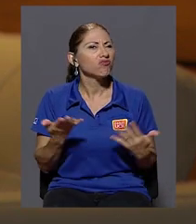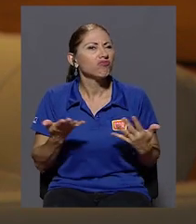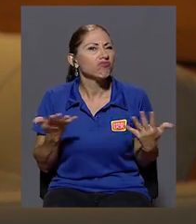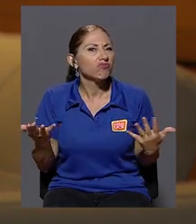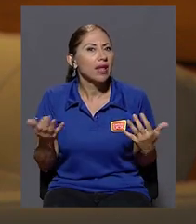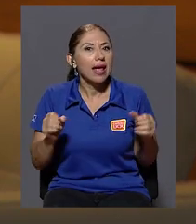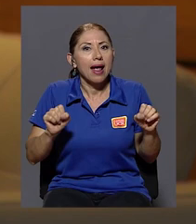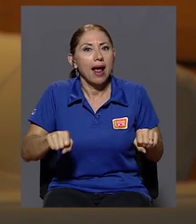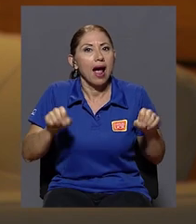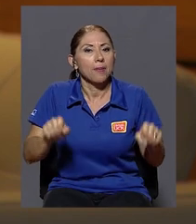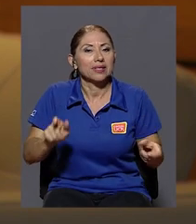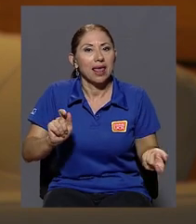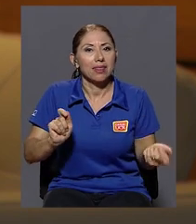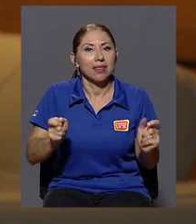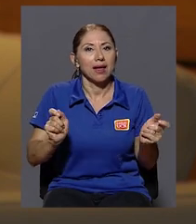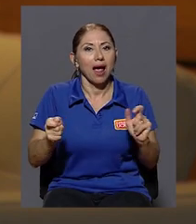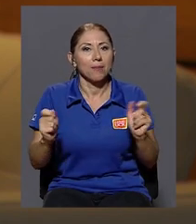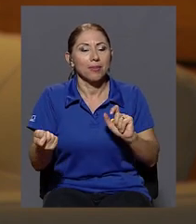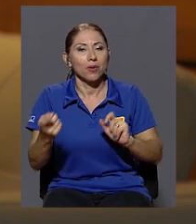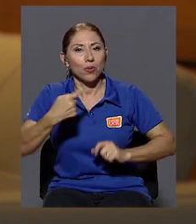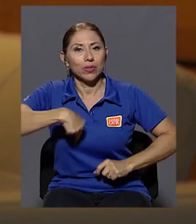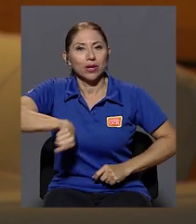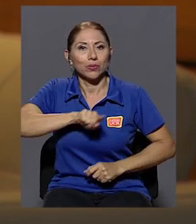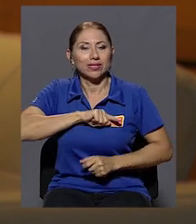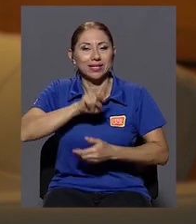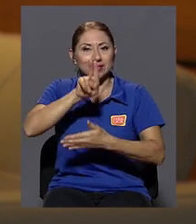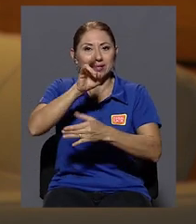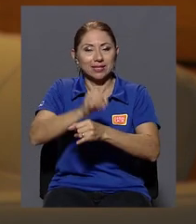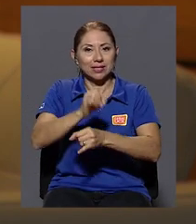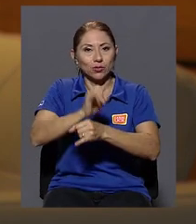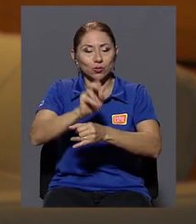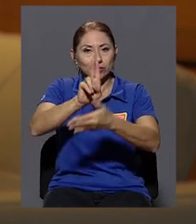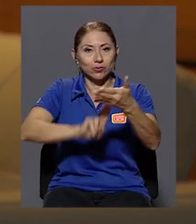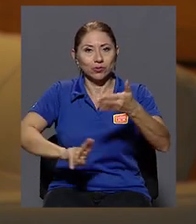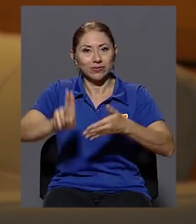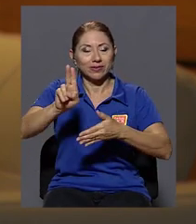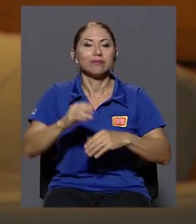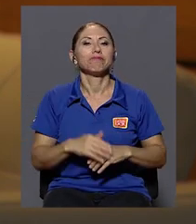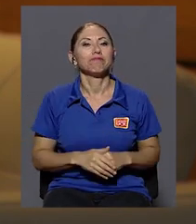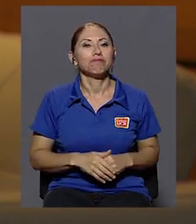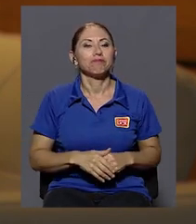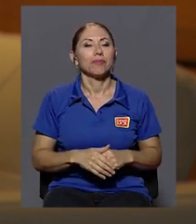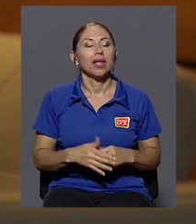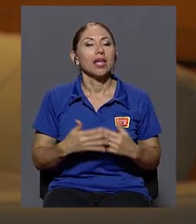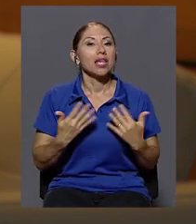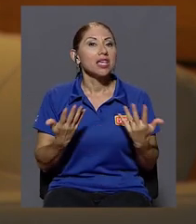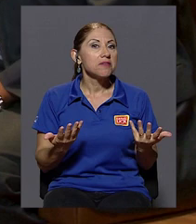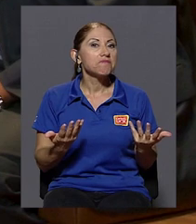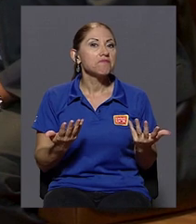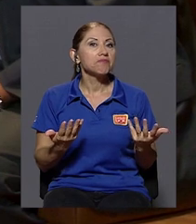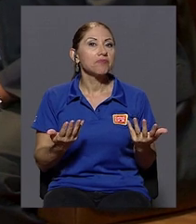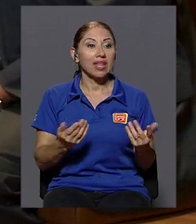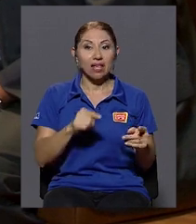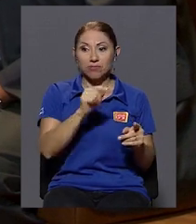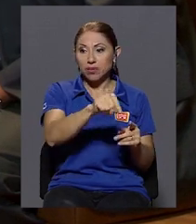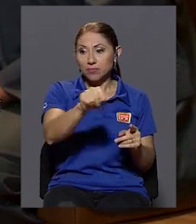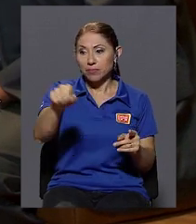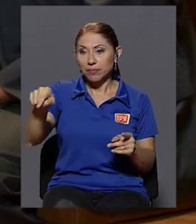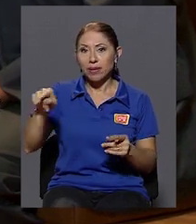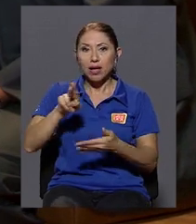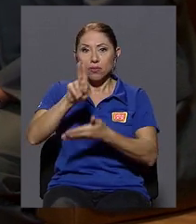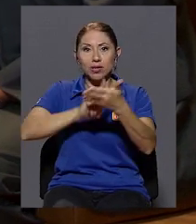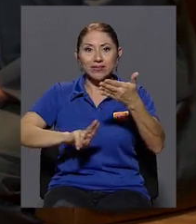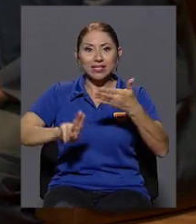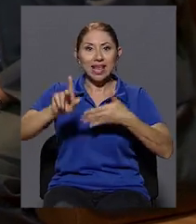es la capacidad de cambio de nuestras instituciones universitarias y la adaptación de las